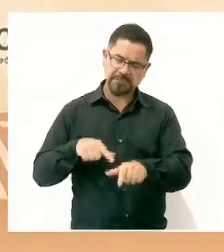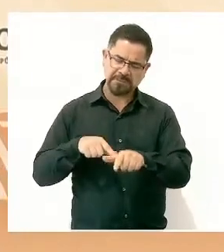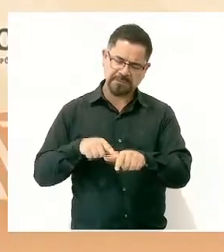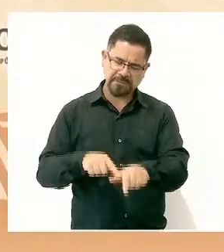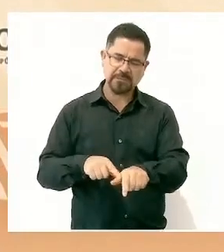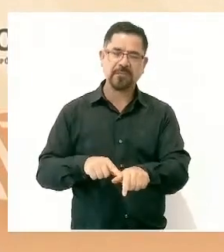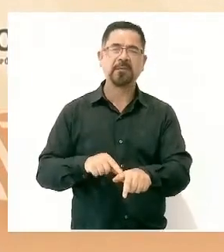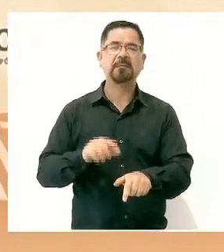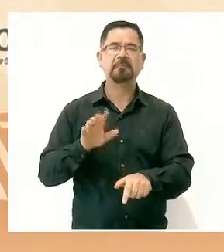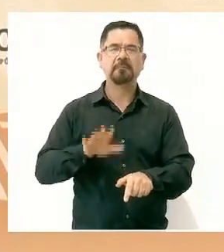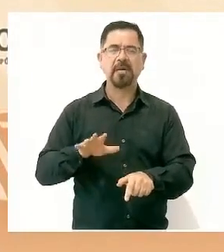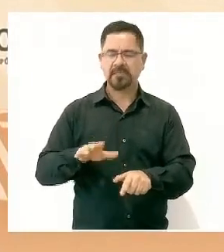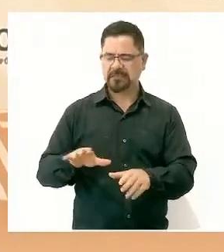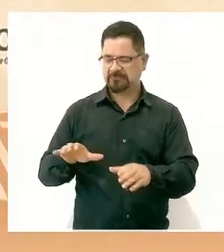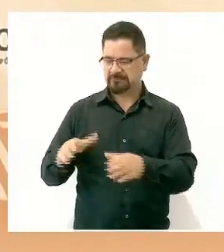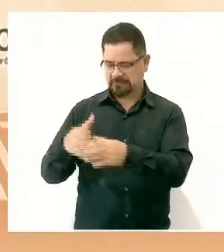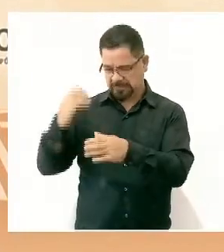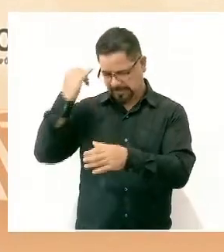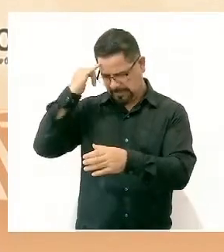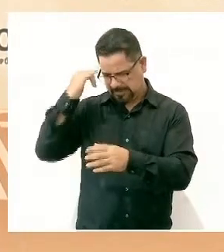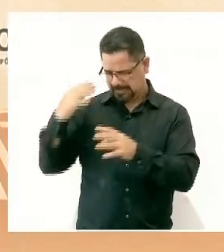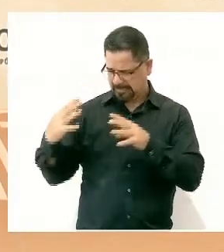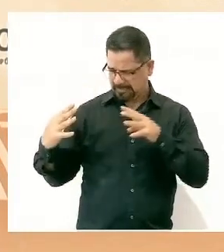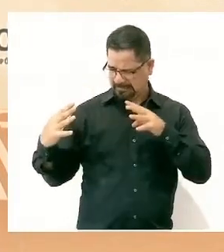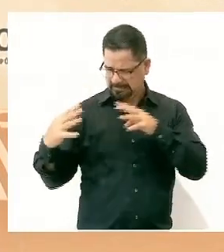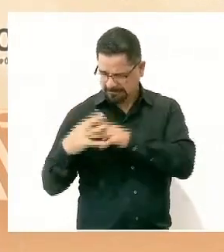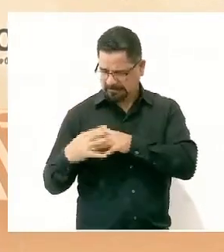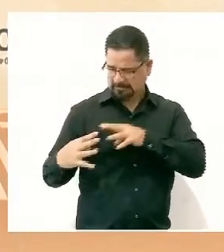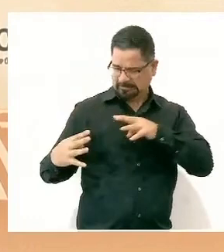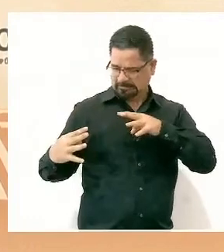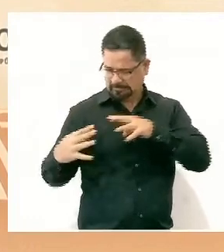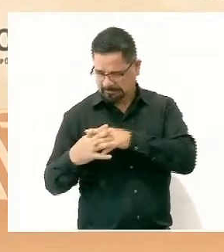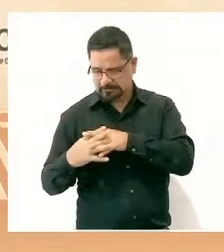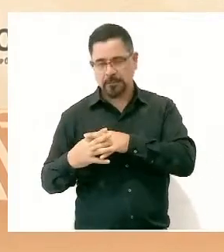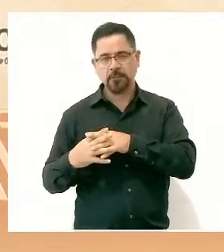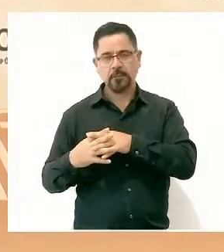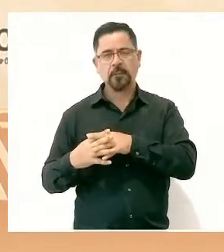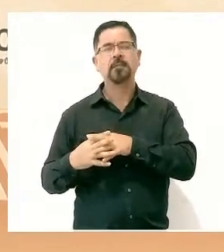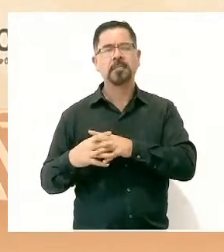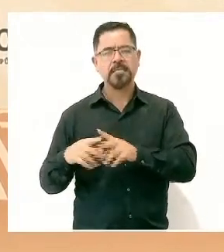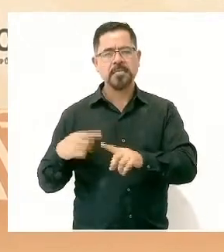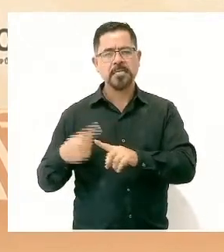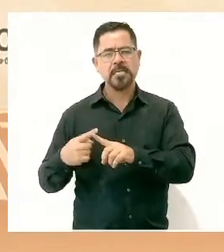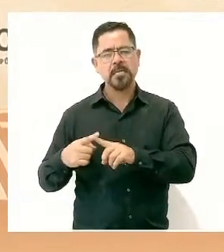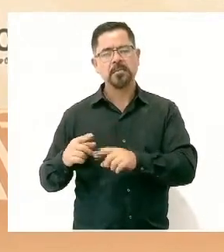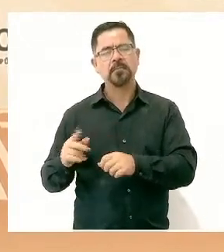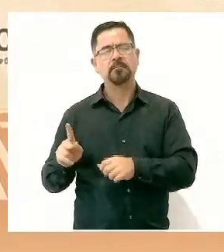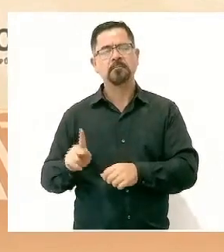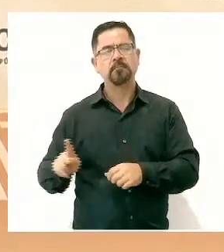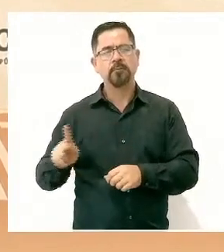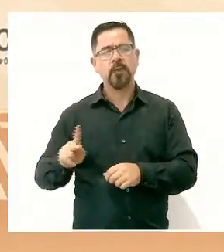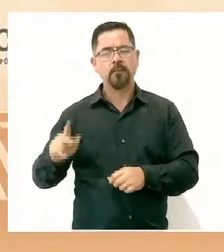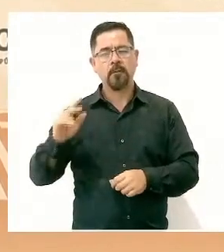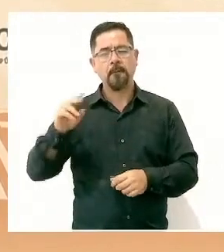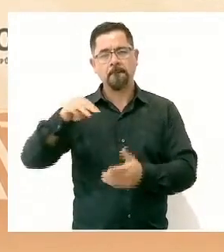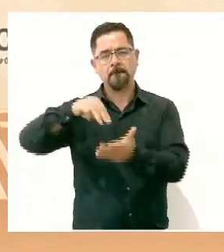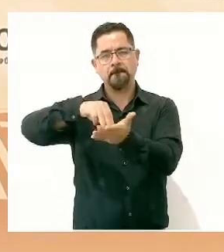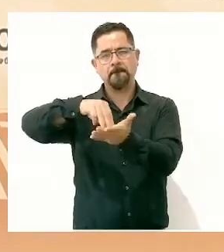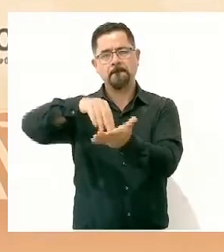guerra de exterminio contra los mayas de la península de